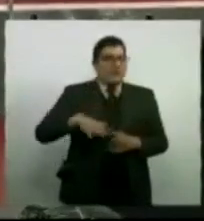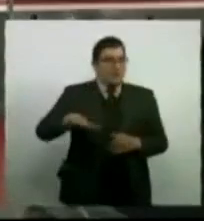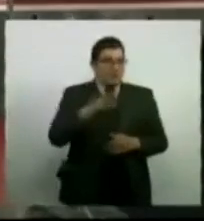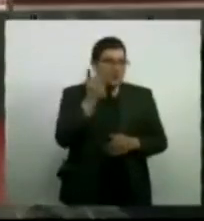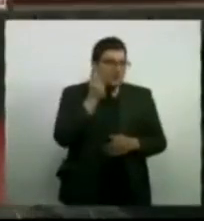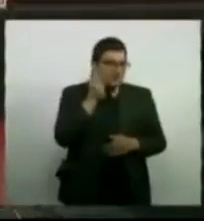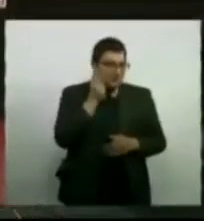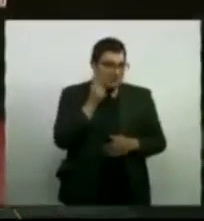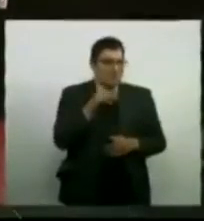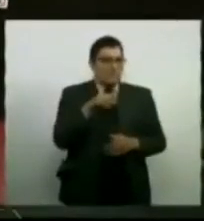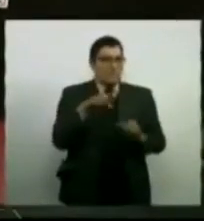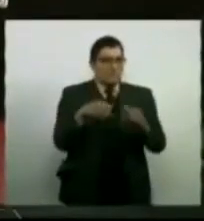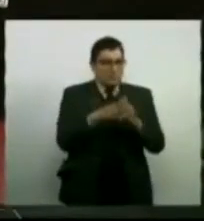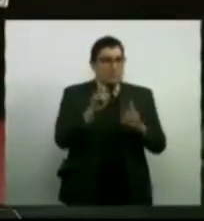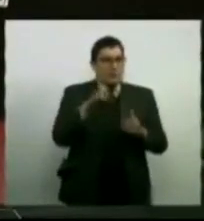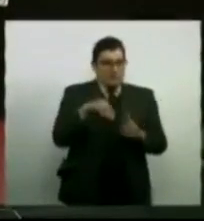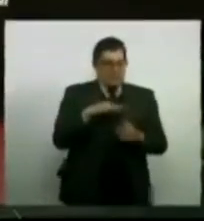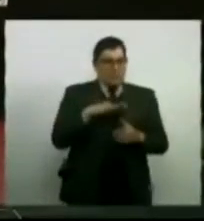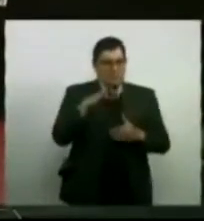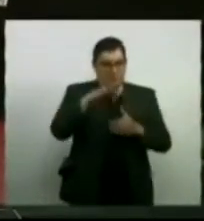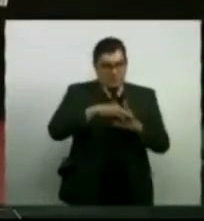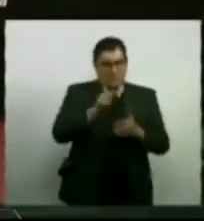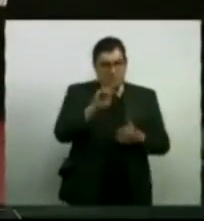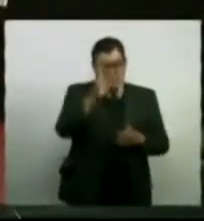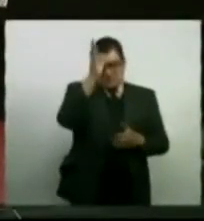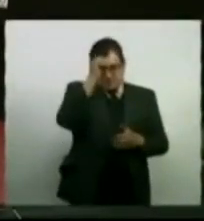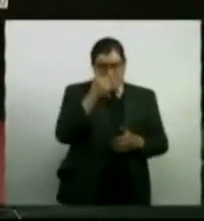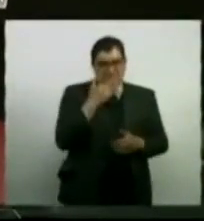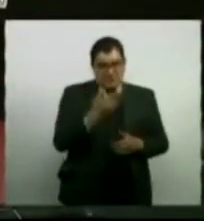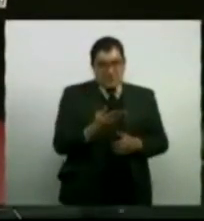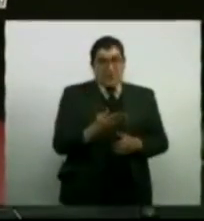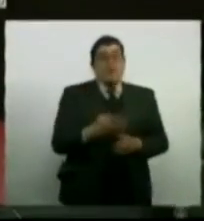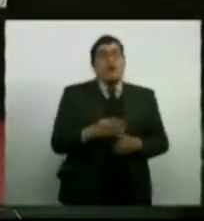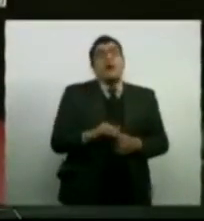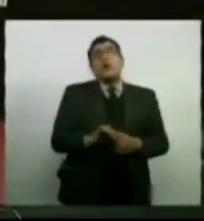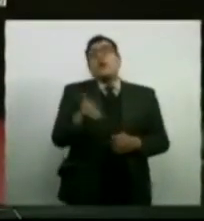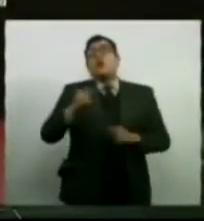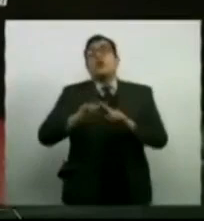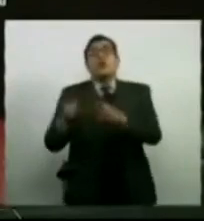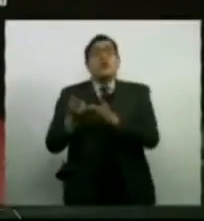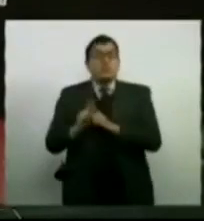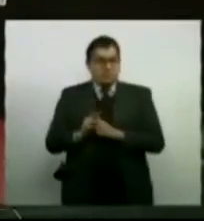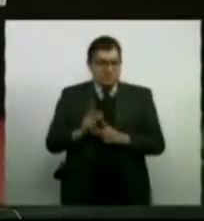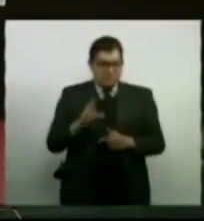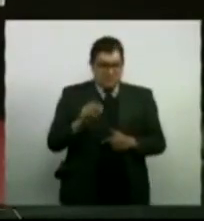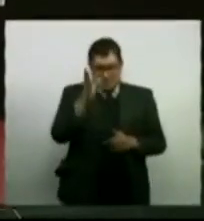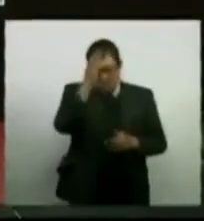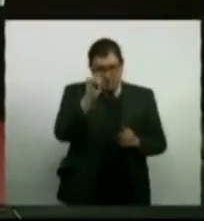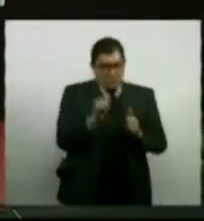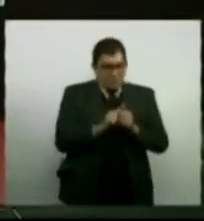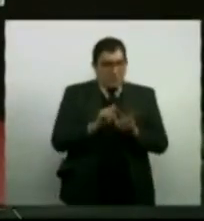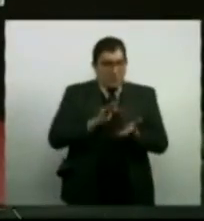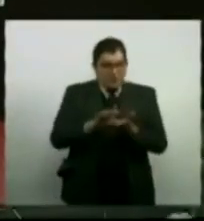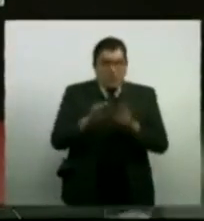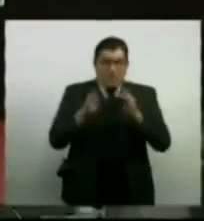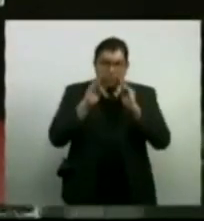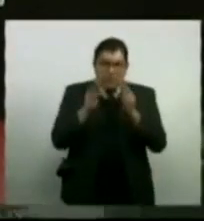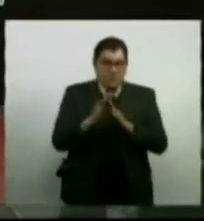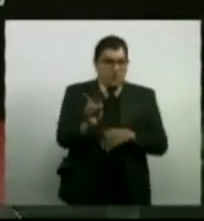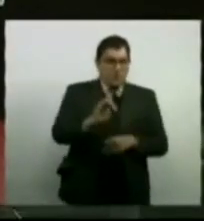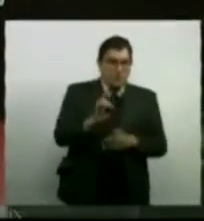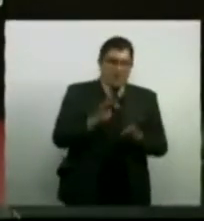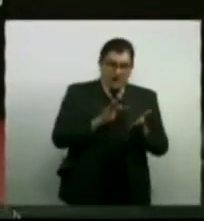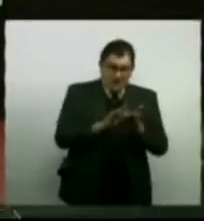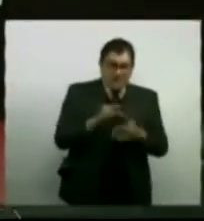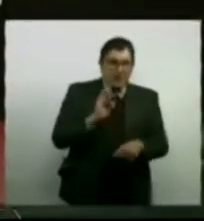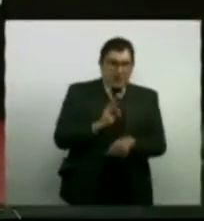Morena votaremos a favor de este dictamen. A diferencia de otros, no estamos a favor del narcotráfico, sino a favor de acabar con